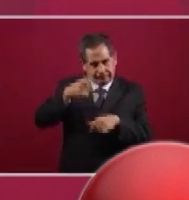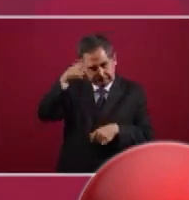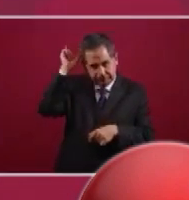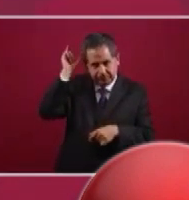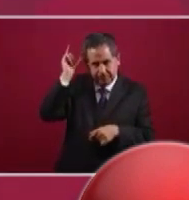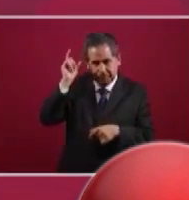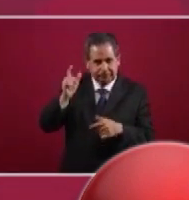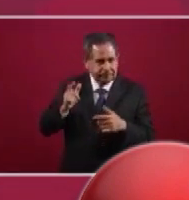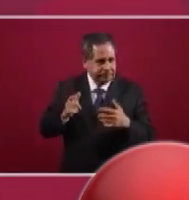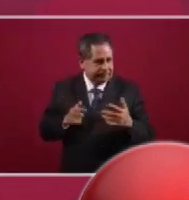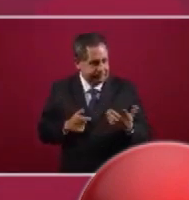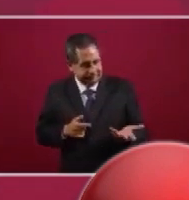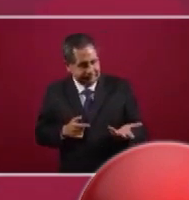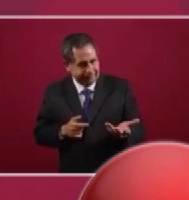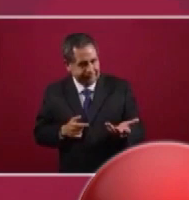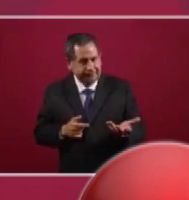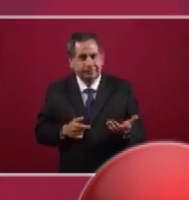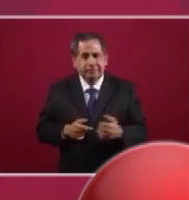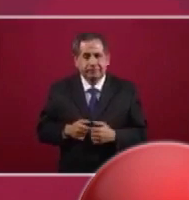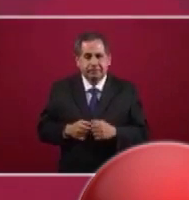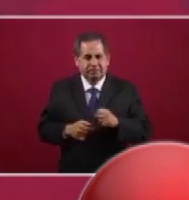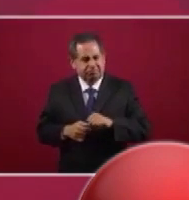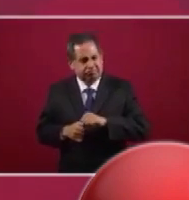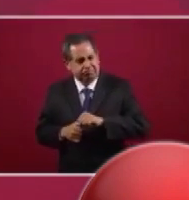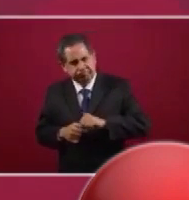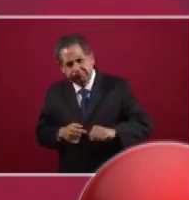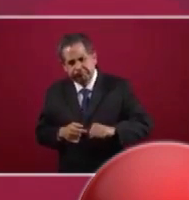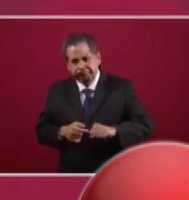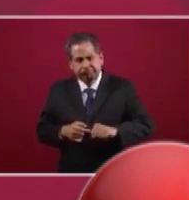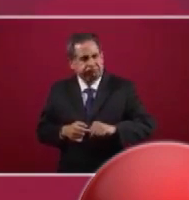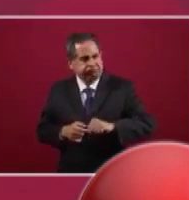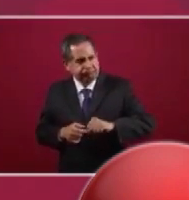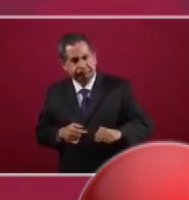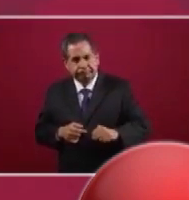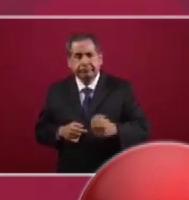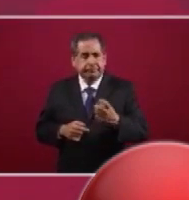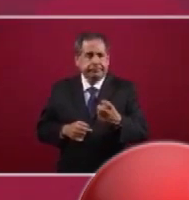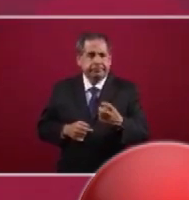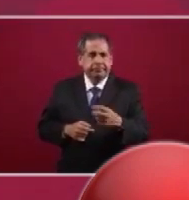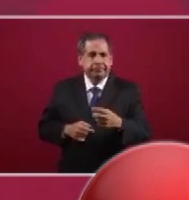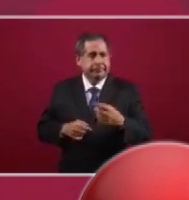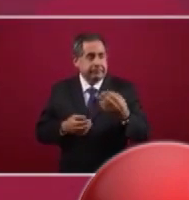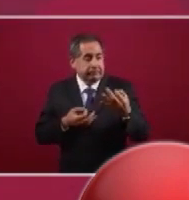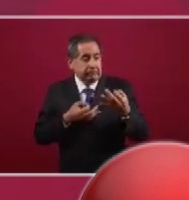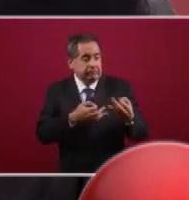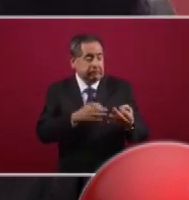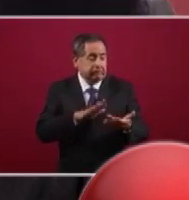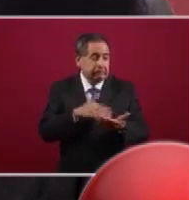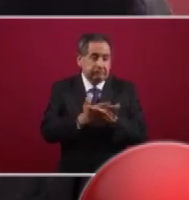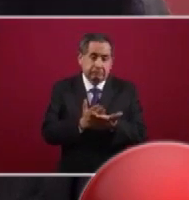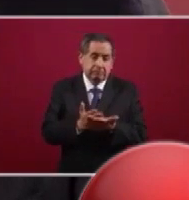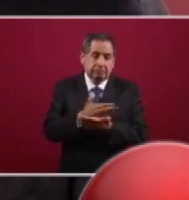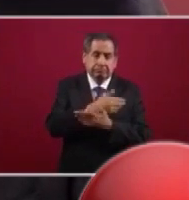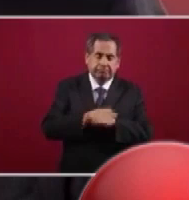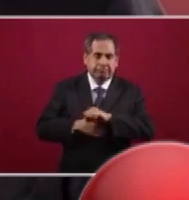Entonces, ¿cuándo es que se resisten todas esas tentaciones? ¿Cuándo